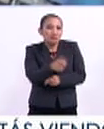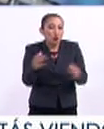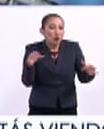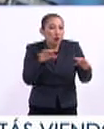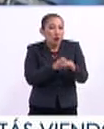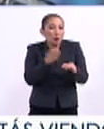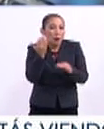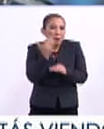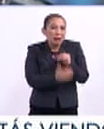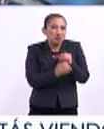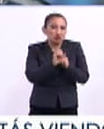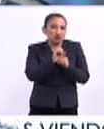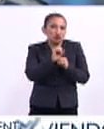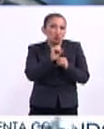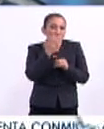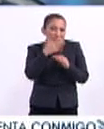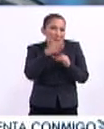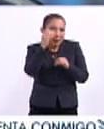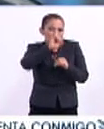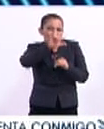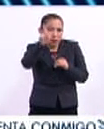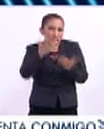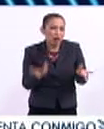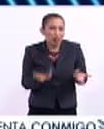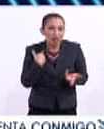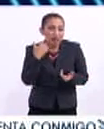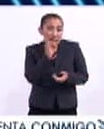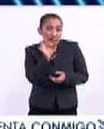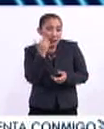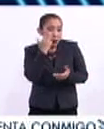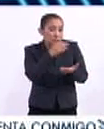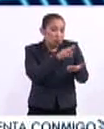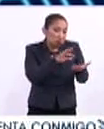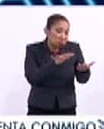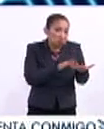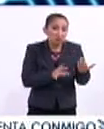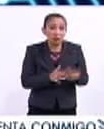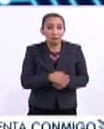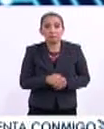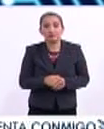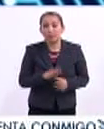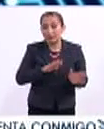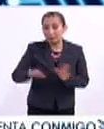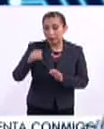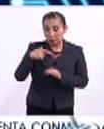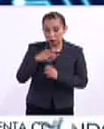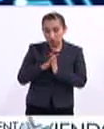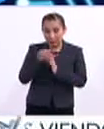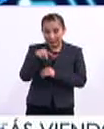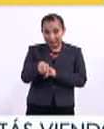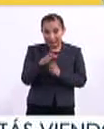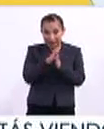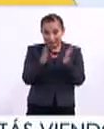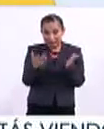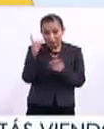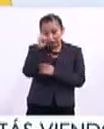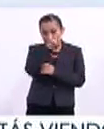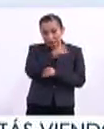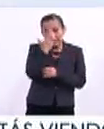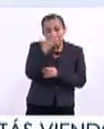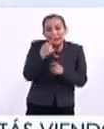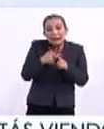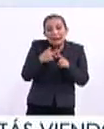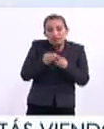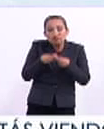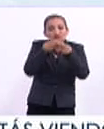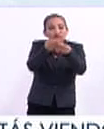ser un público menos especializado y que quizá les gusta leer Asimov. Y con respecto al libro, pues a veces es difícil saber, ¿no?,